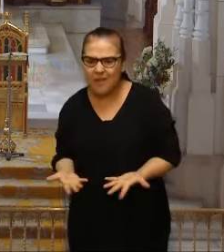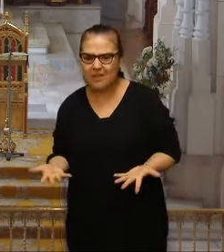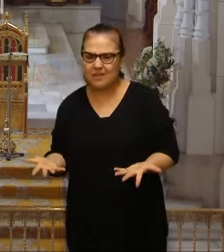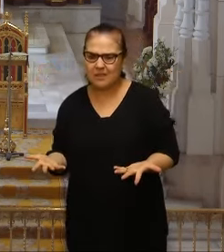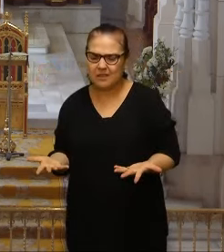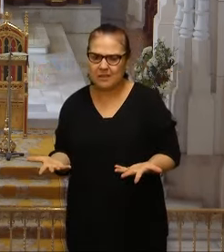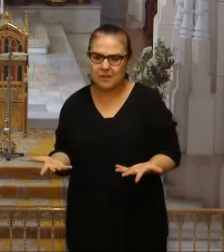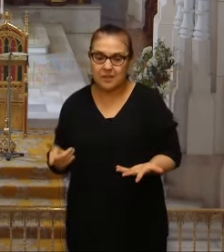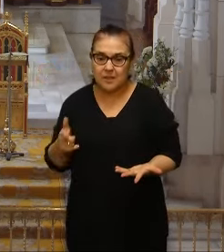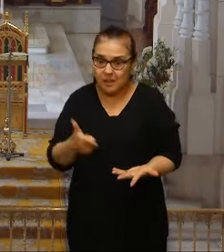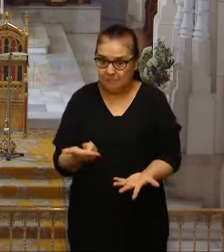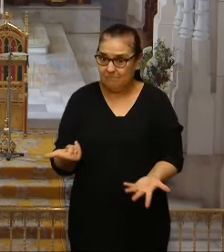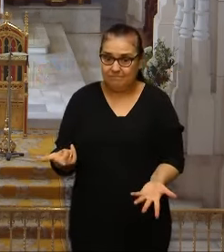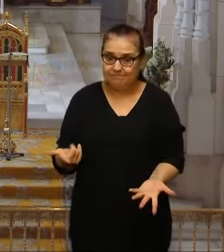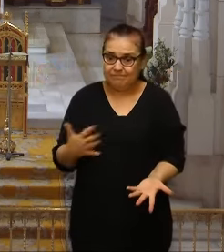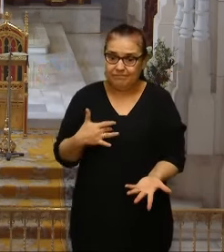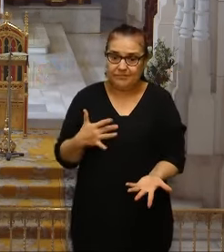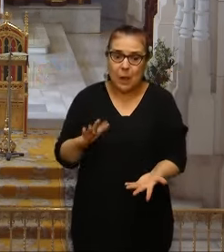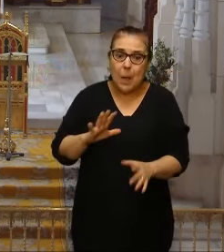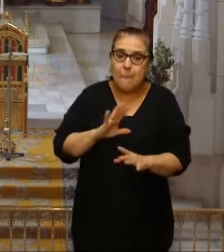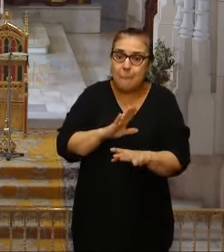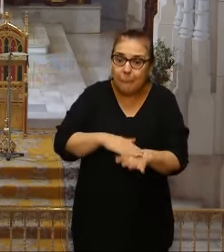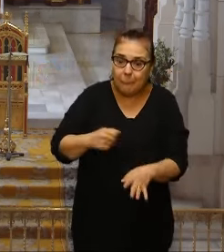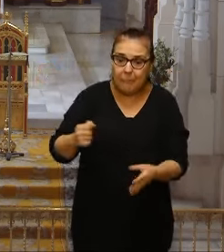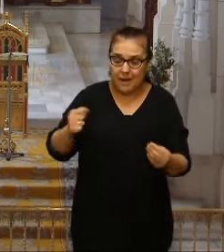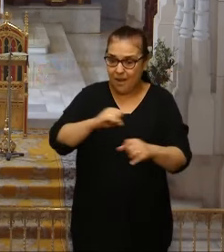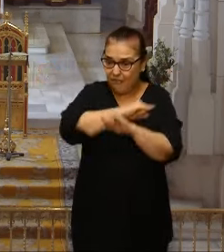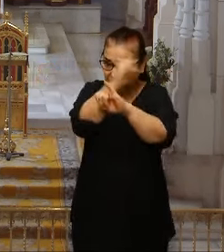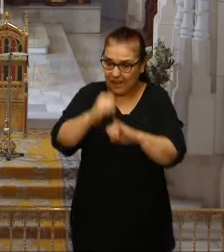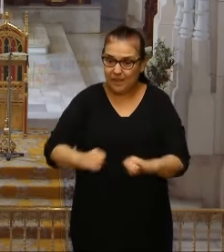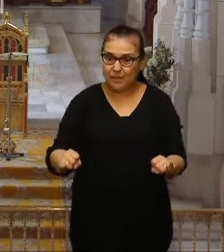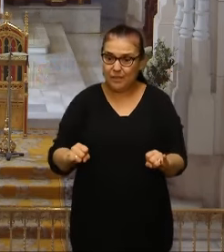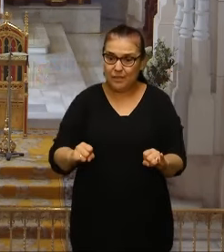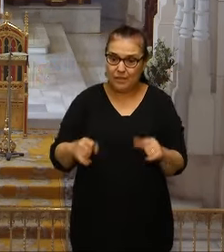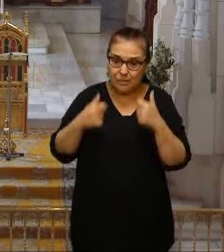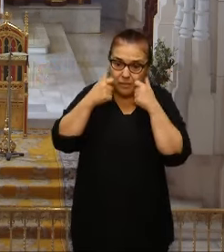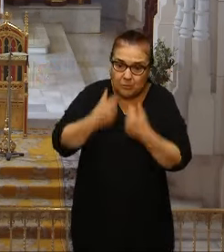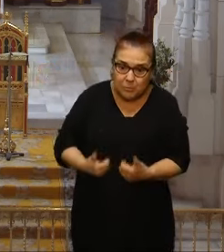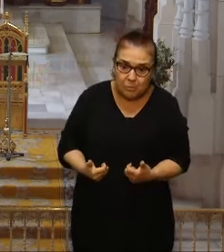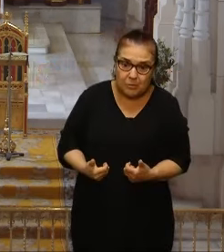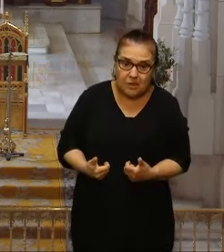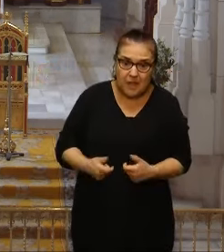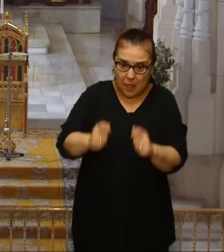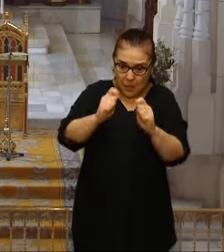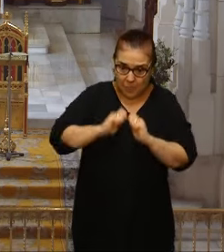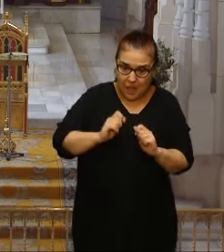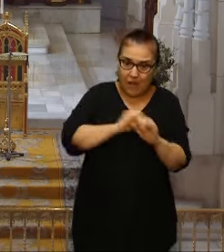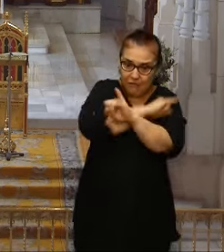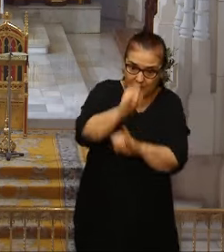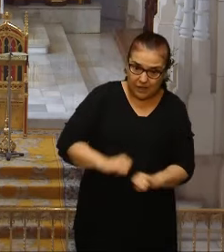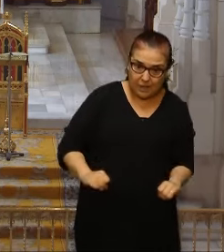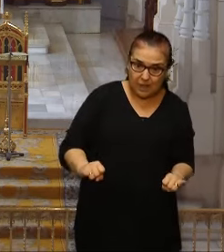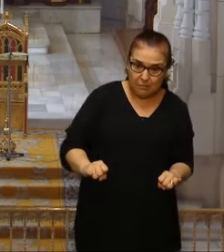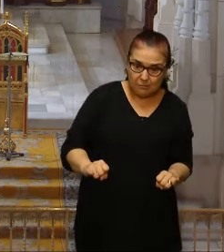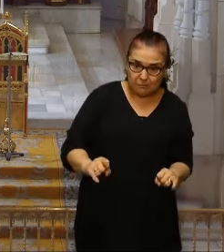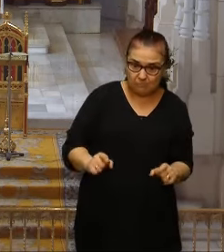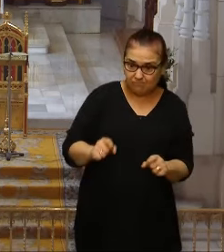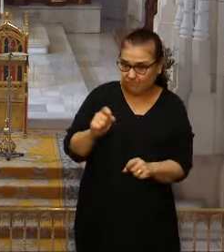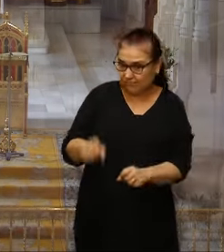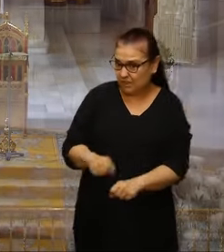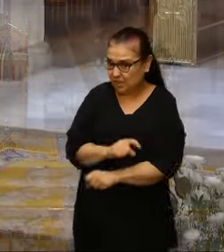que no poseen para la felicidad humana, los bienes no nos dan, solamente los bienes no dan la felicidad